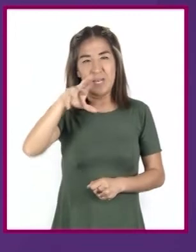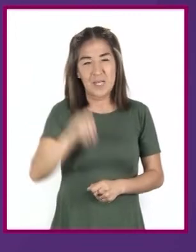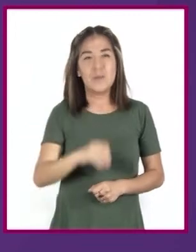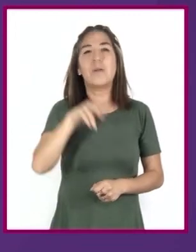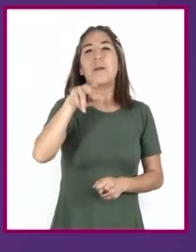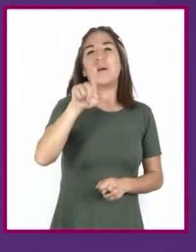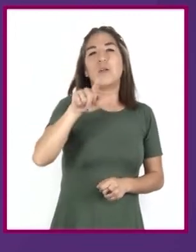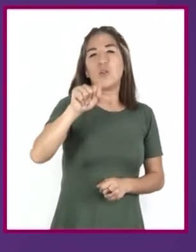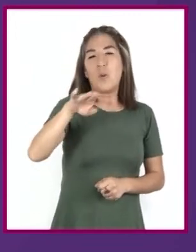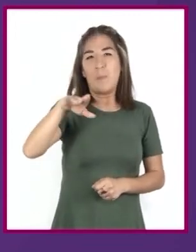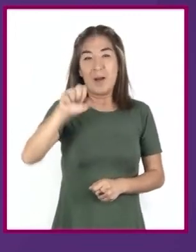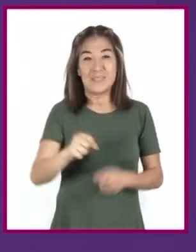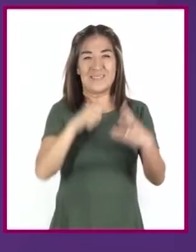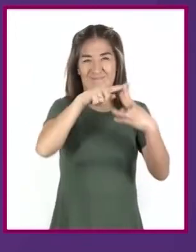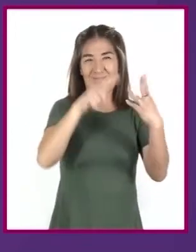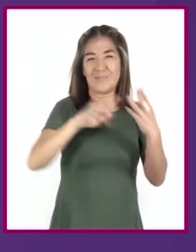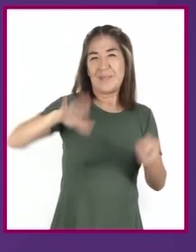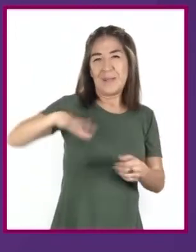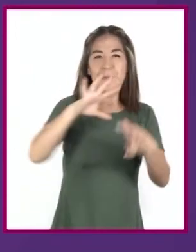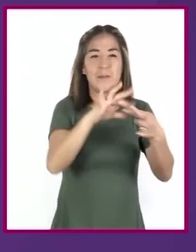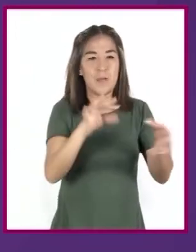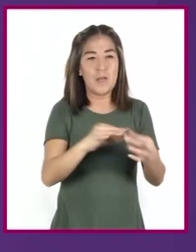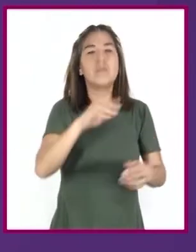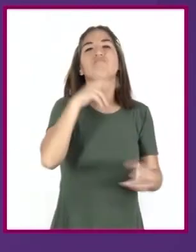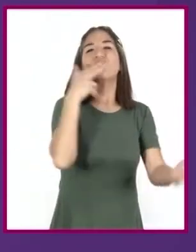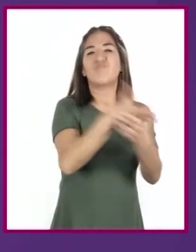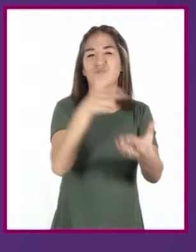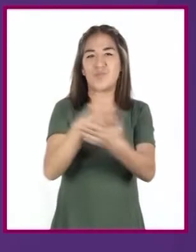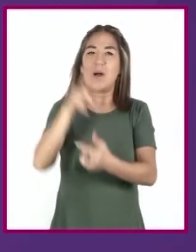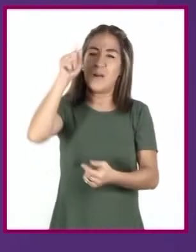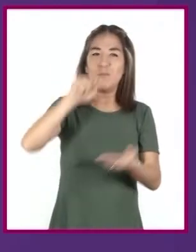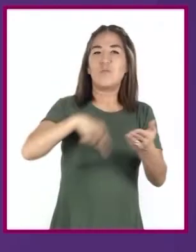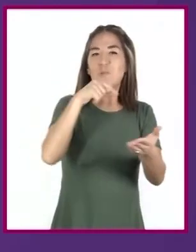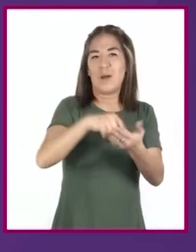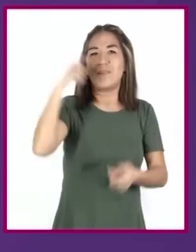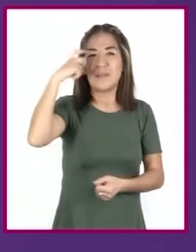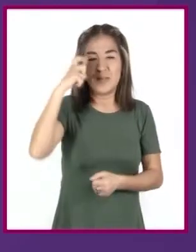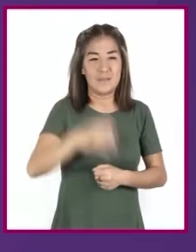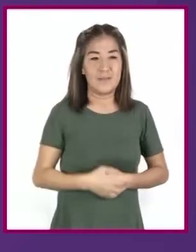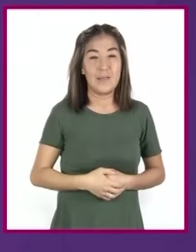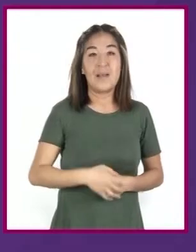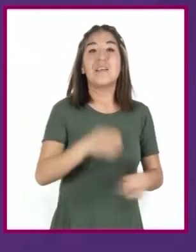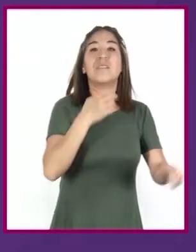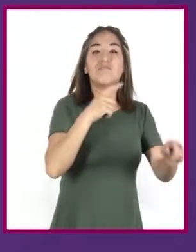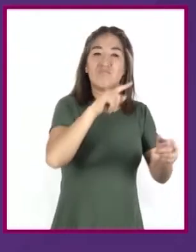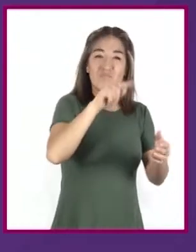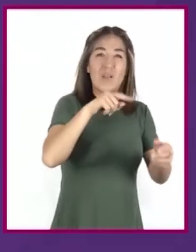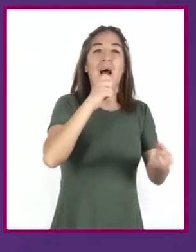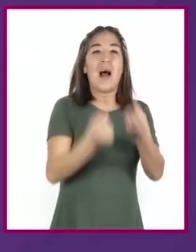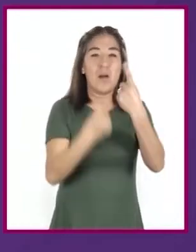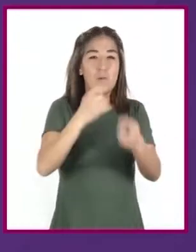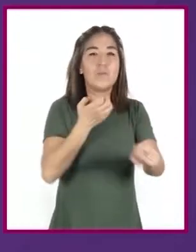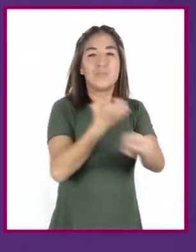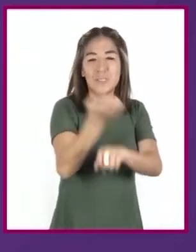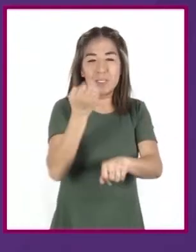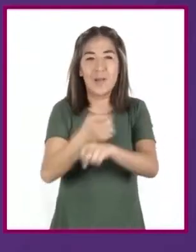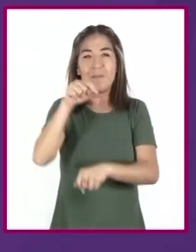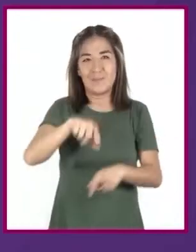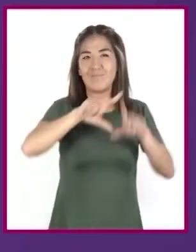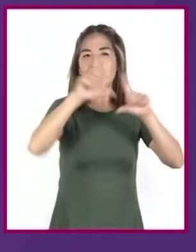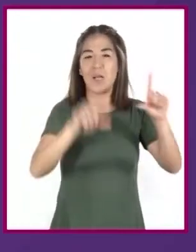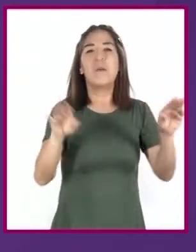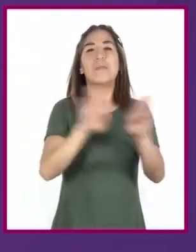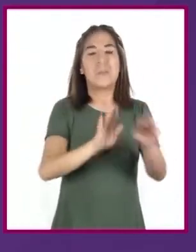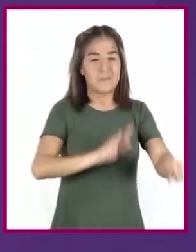Miramón fueron fusilados en Querétaro. Posteriormente, varias naciones de América Latina reconocieron la defensa de la